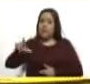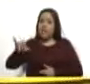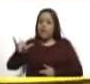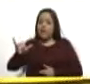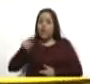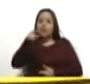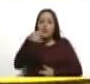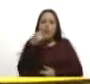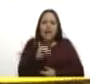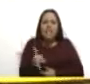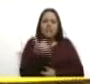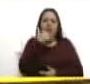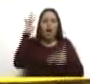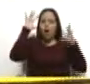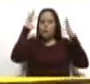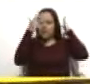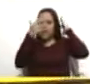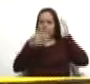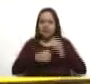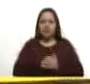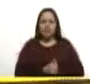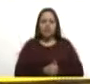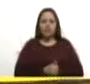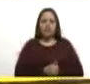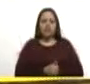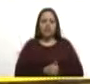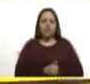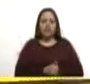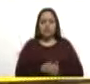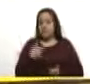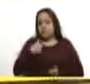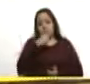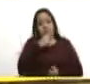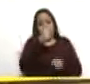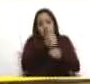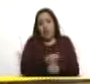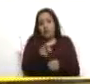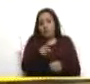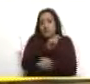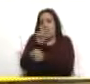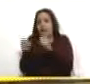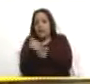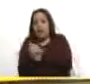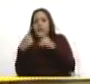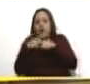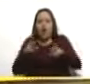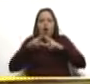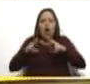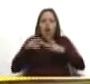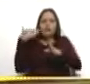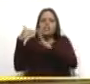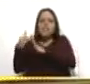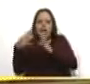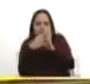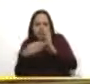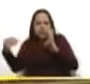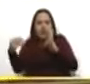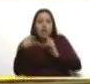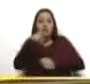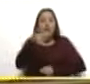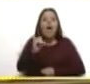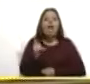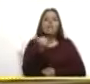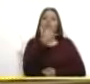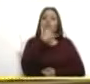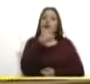equivocado, Milei. No aspiro que rectifique, pero sí que te llegue este mensaje que estás